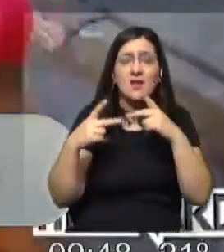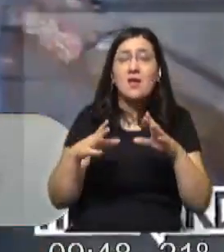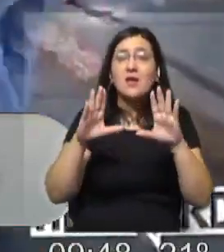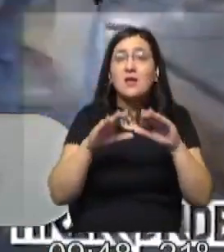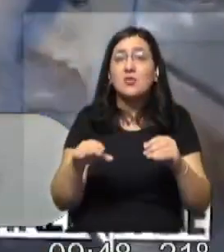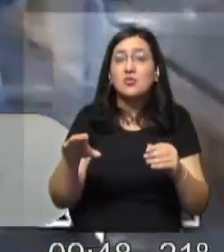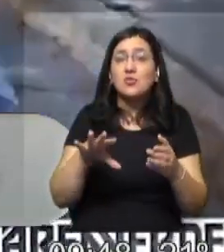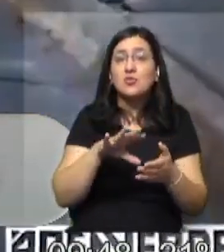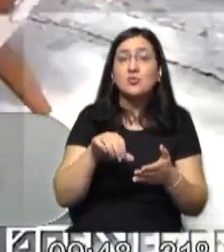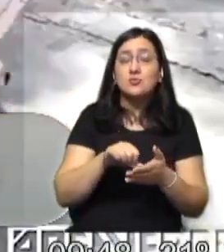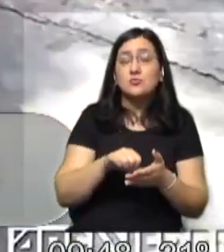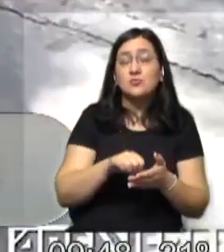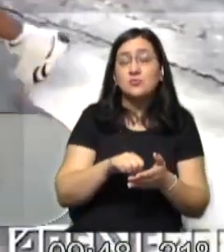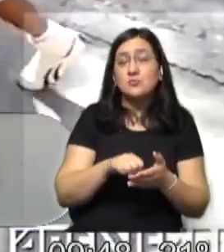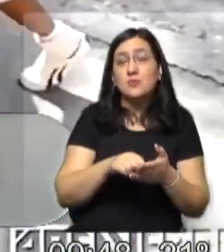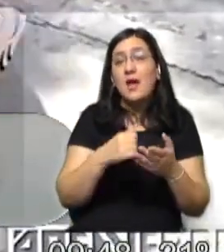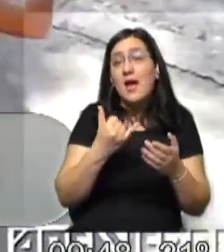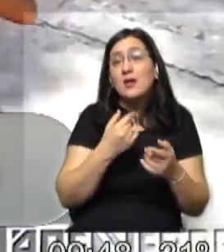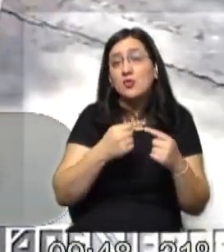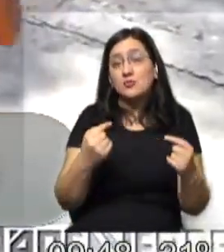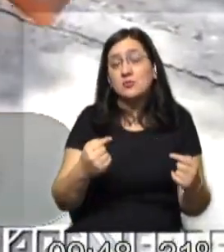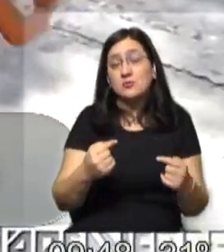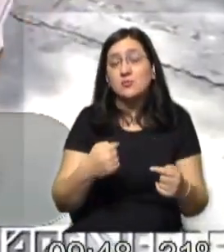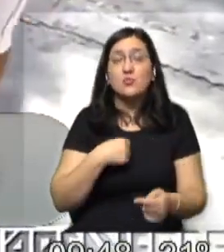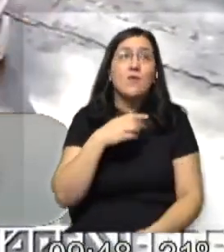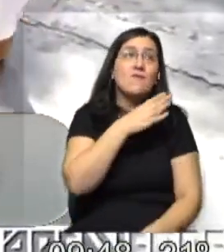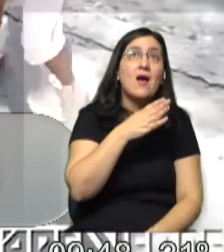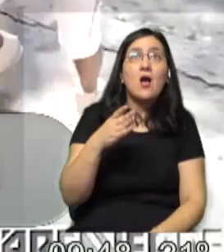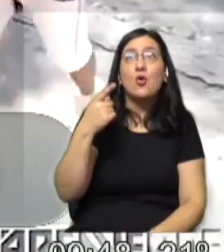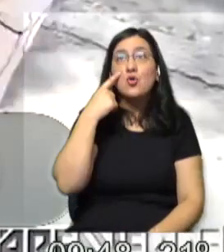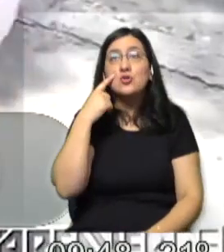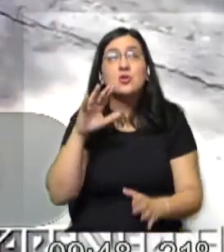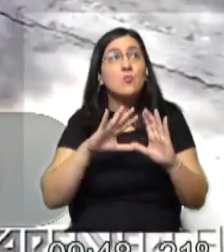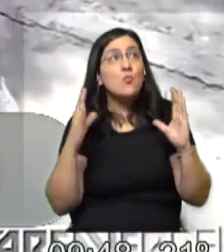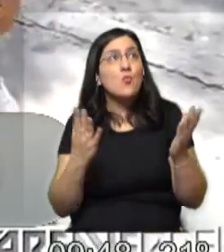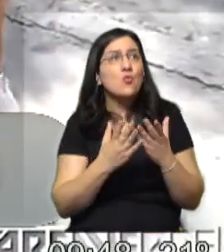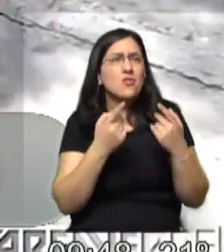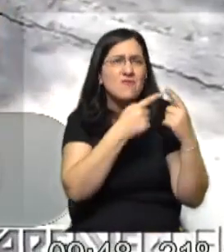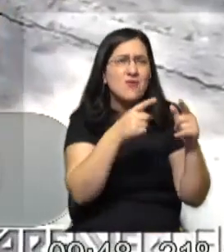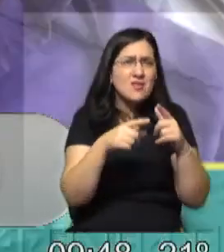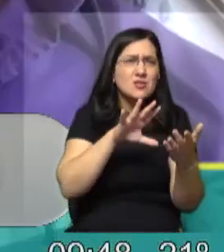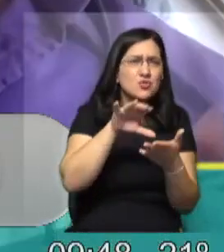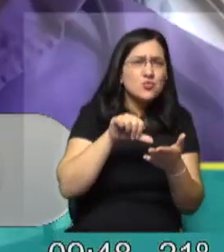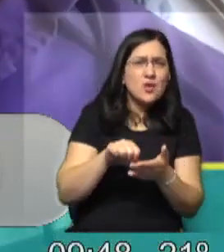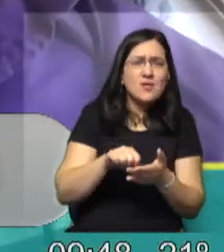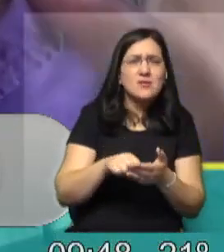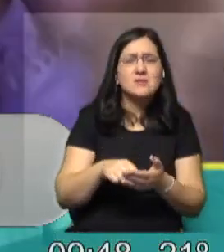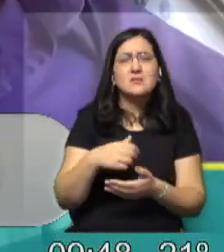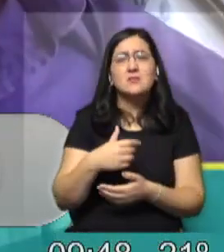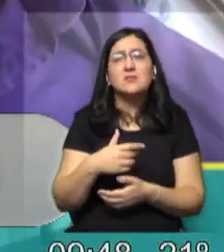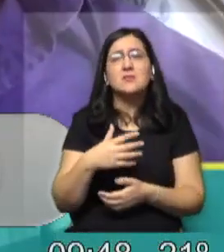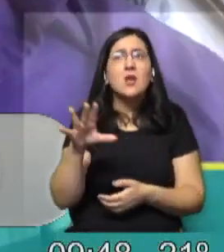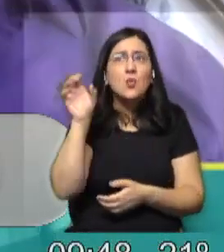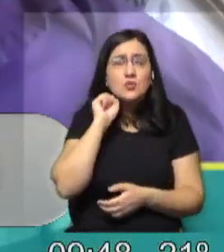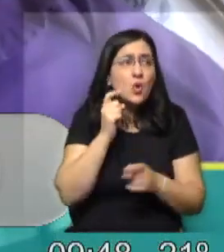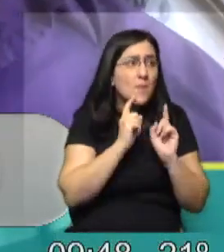o todas las hoas escuen abas eh Y uno va por el mundo recónditos lugares los cinco continentes y Oye